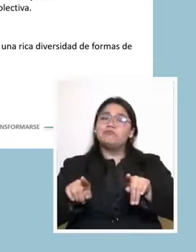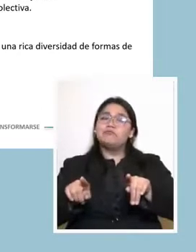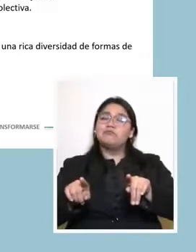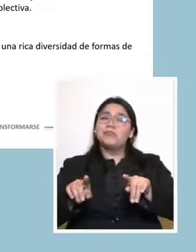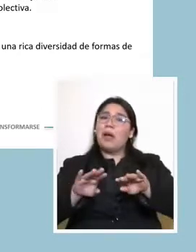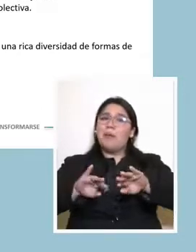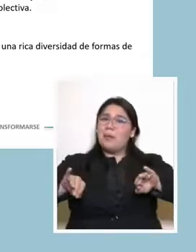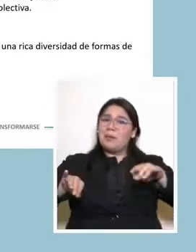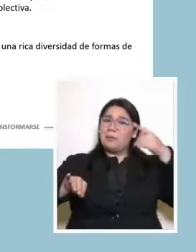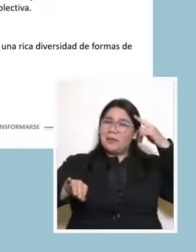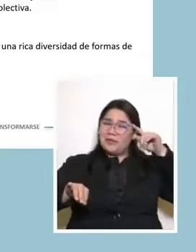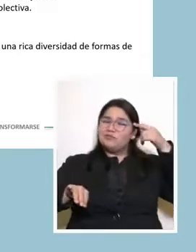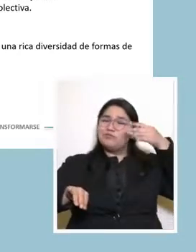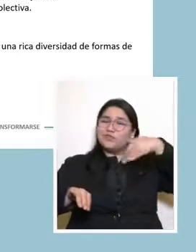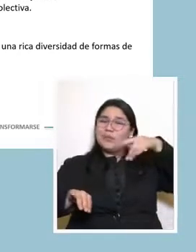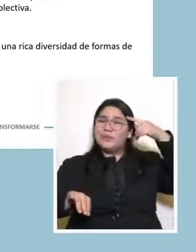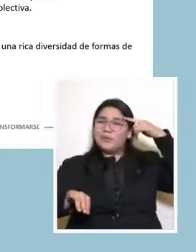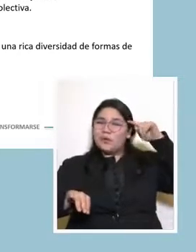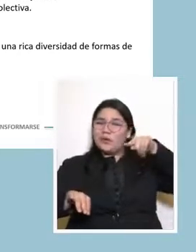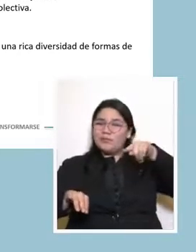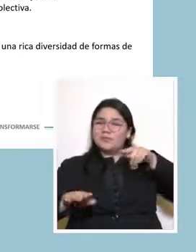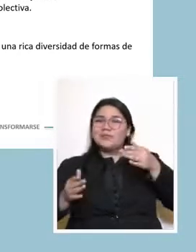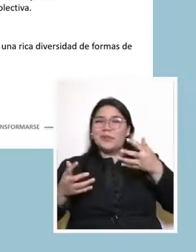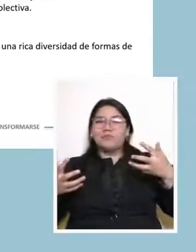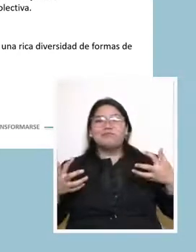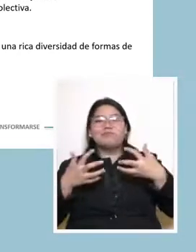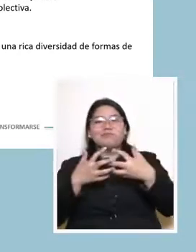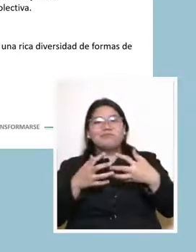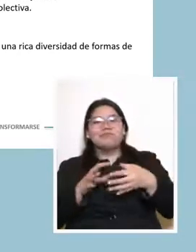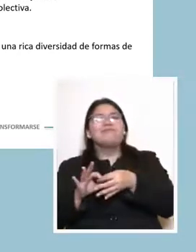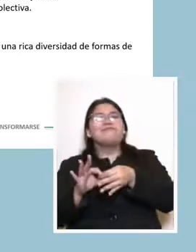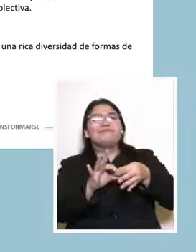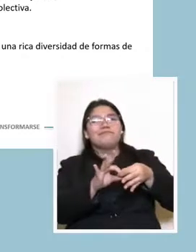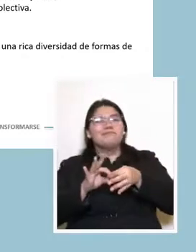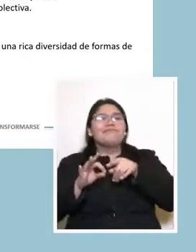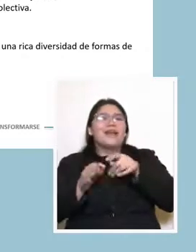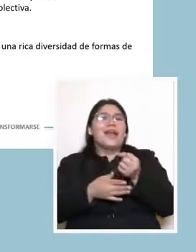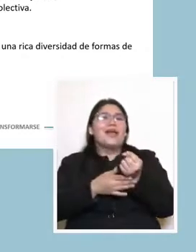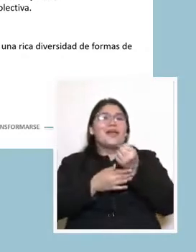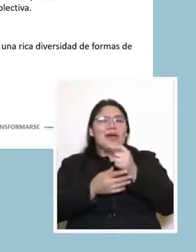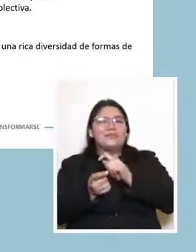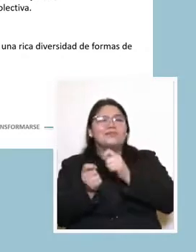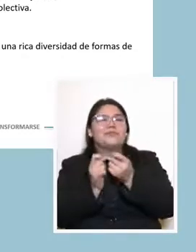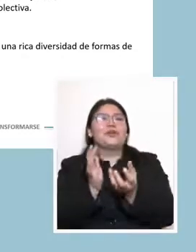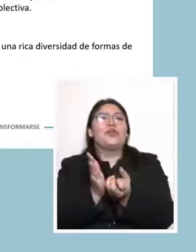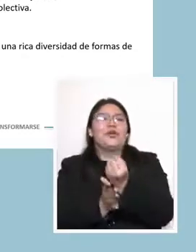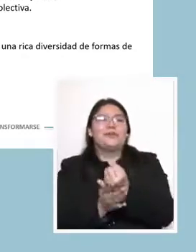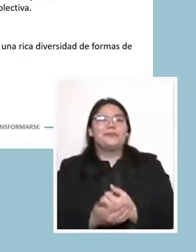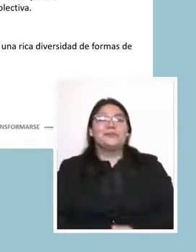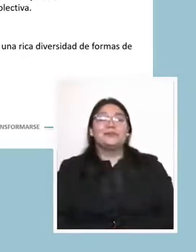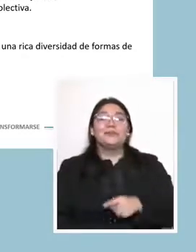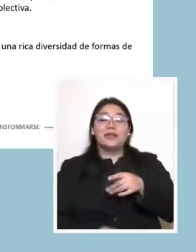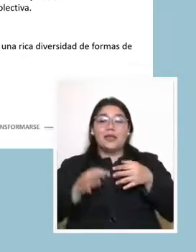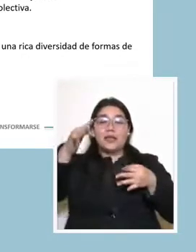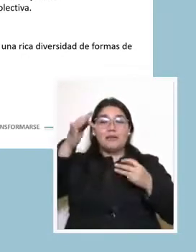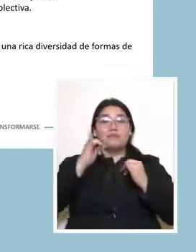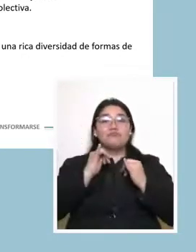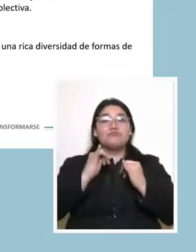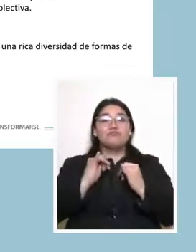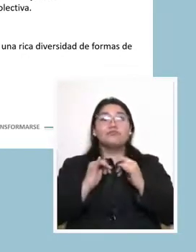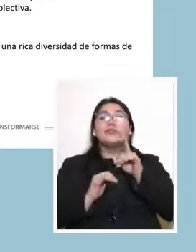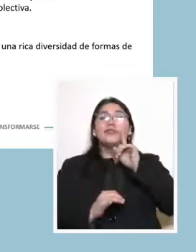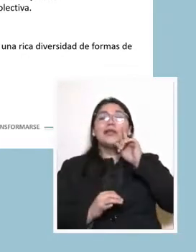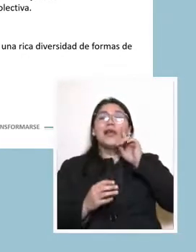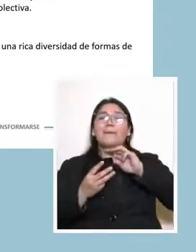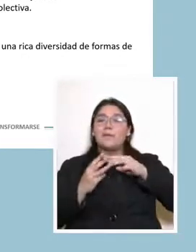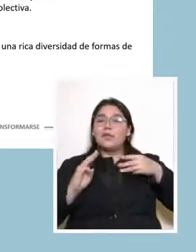las que necesitamos para poder provocar los cambios necesarios. El informe tiene una metodología